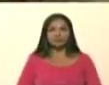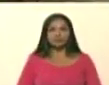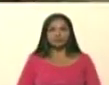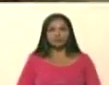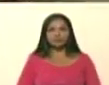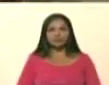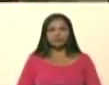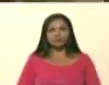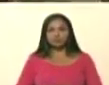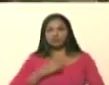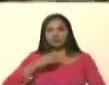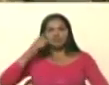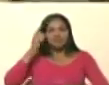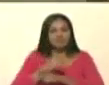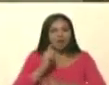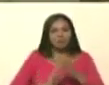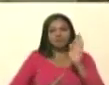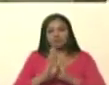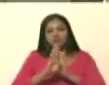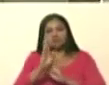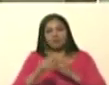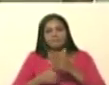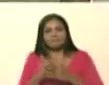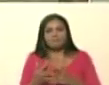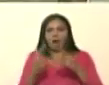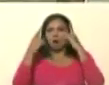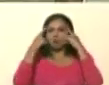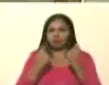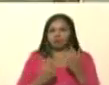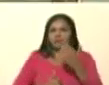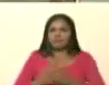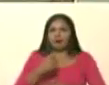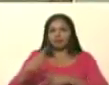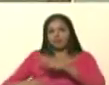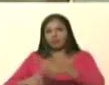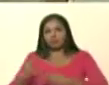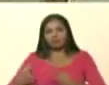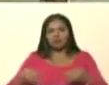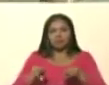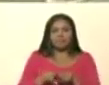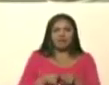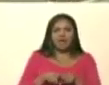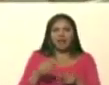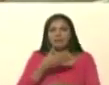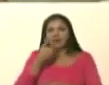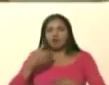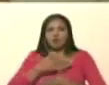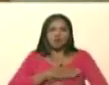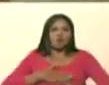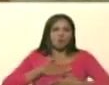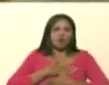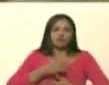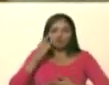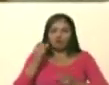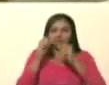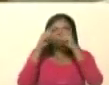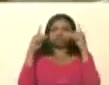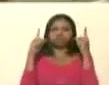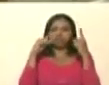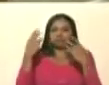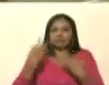y debemos elevar nuestra capacidad de producción con la mayor calidad he quedado impresionado